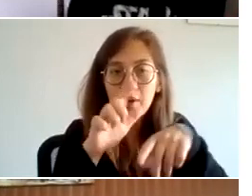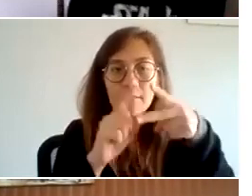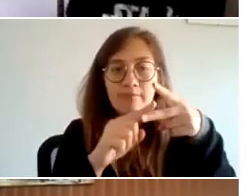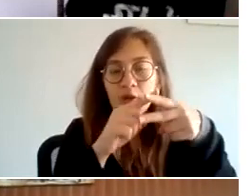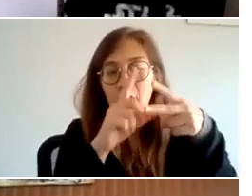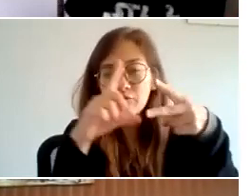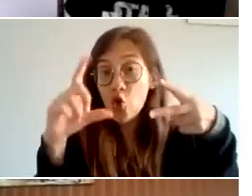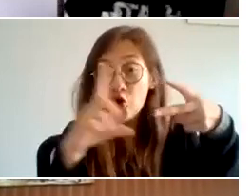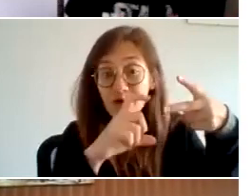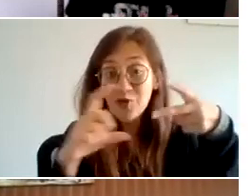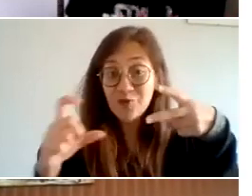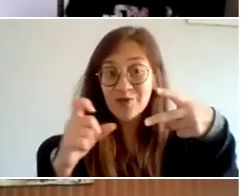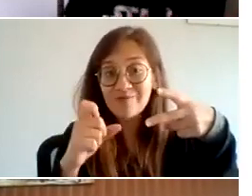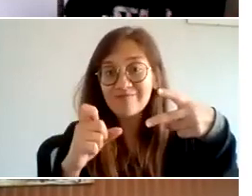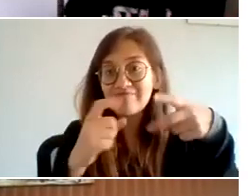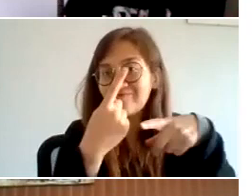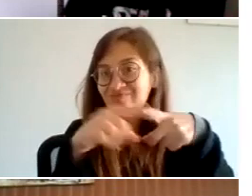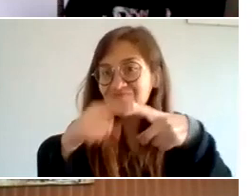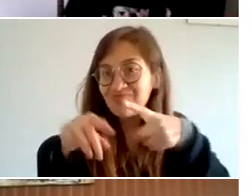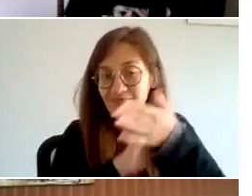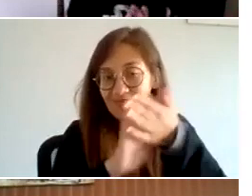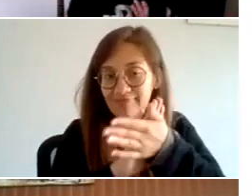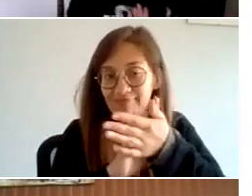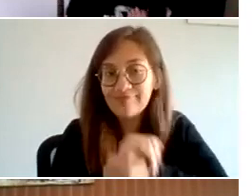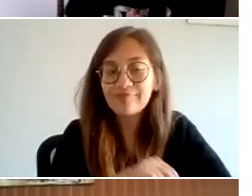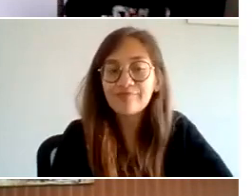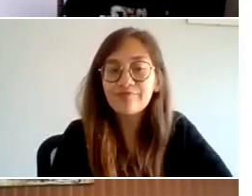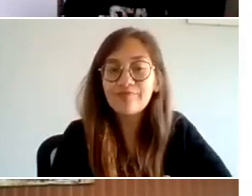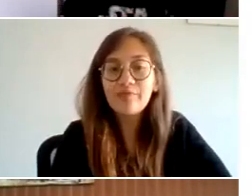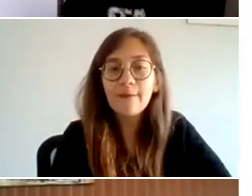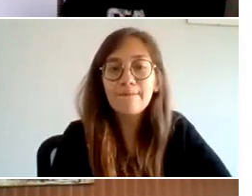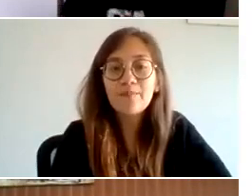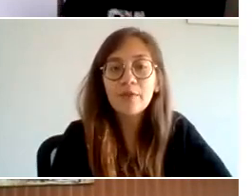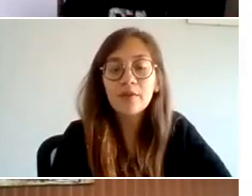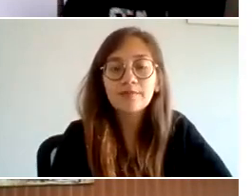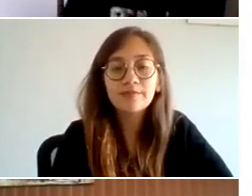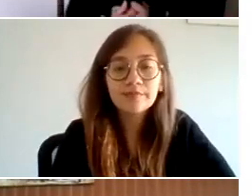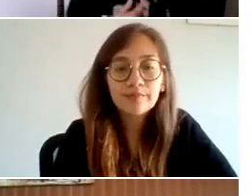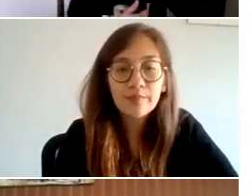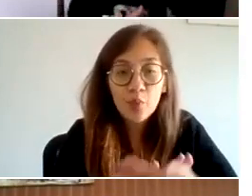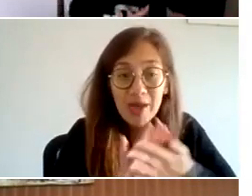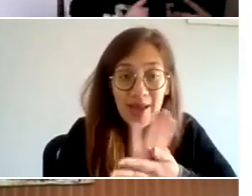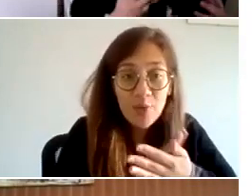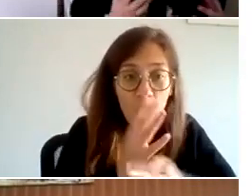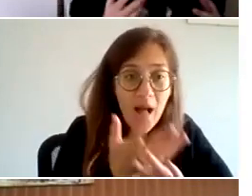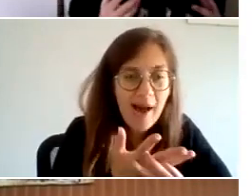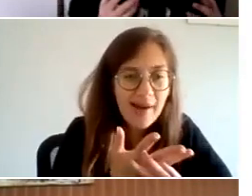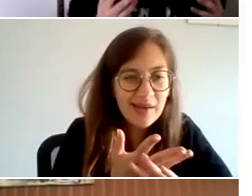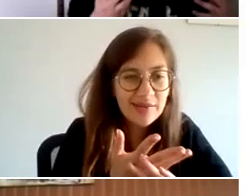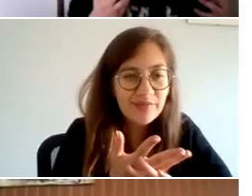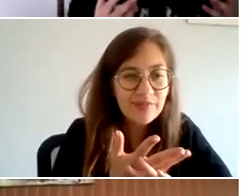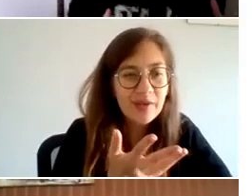es un buscador que se basa en la privacidad. Esto quiere decir que, a diferencia de Google, que